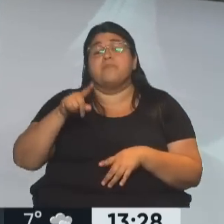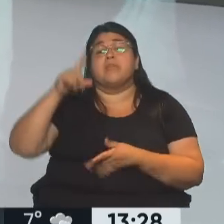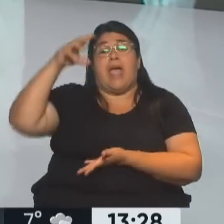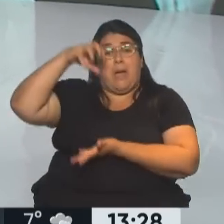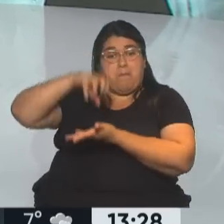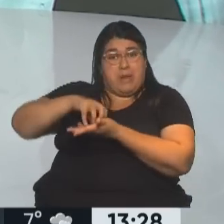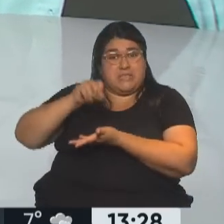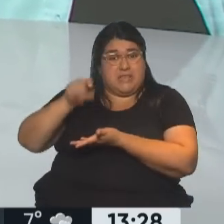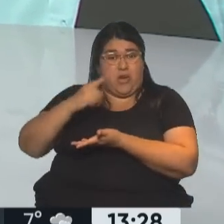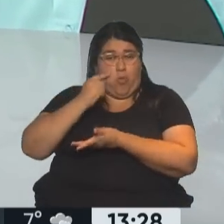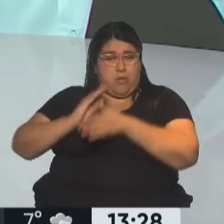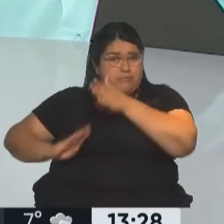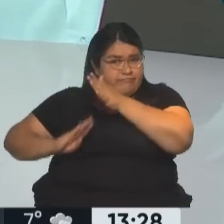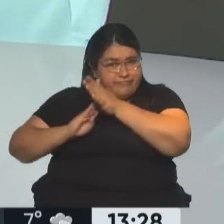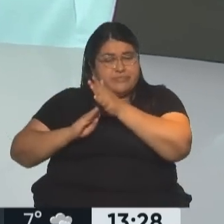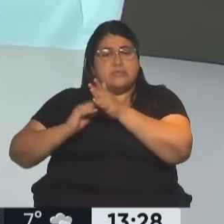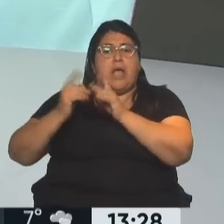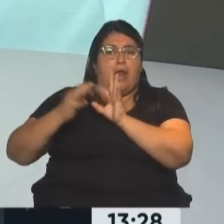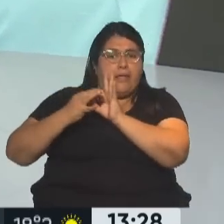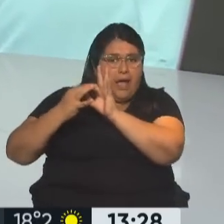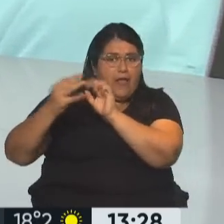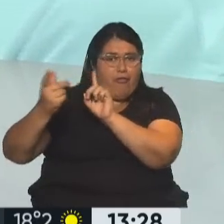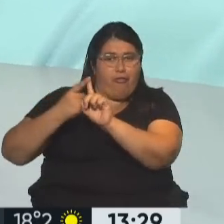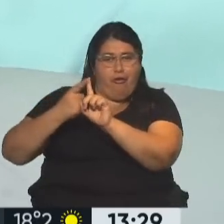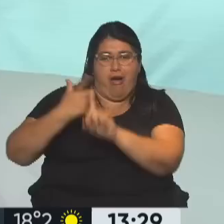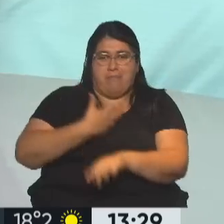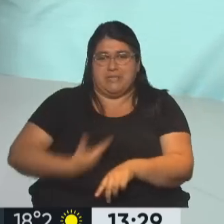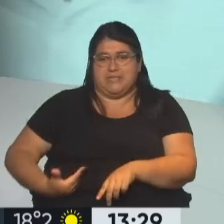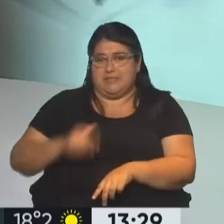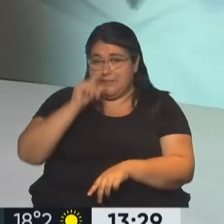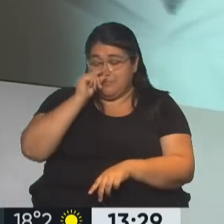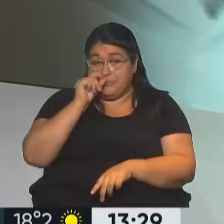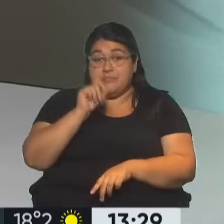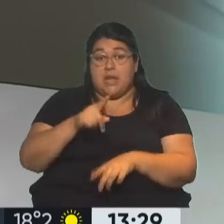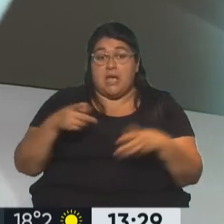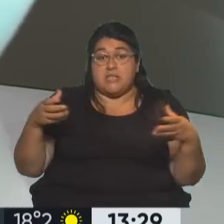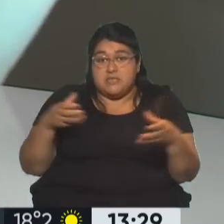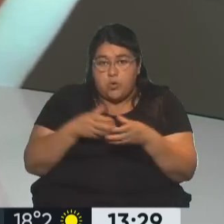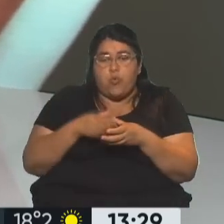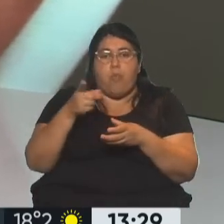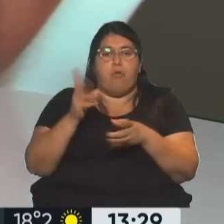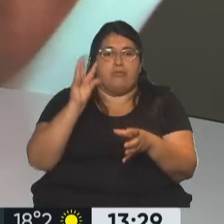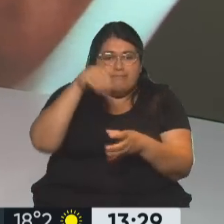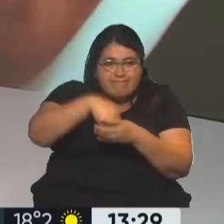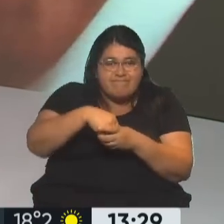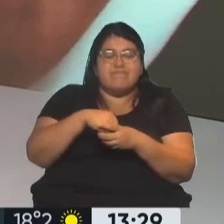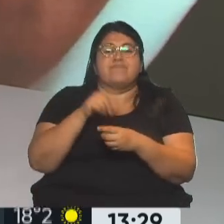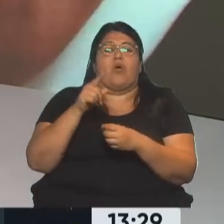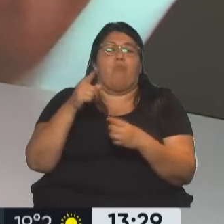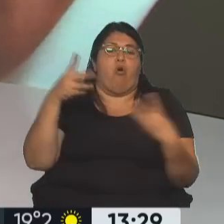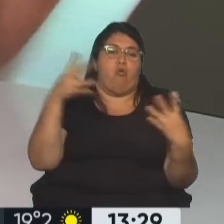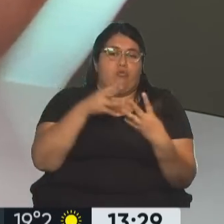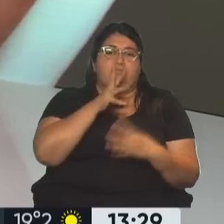ligado al presidente de Rusia, Vladimir Putin. El protagonismo de este grupo Wagner en la guerra entre Rusia y Ucrania.